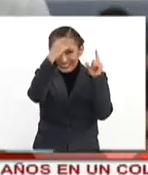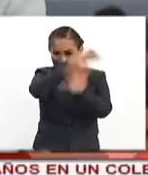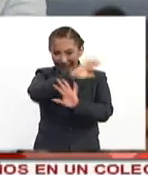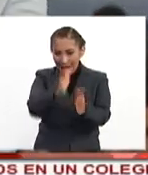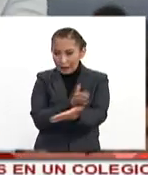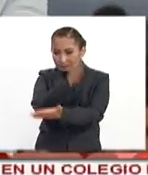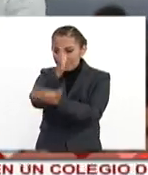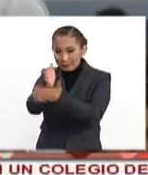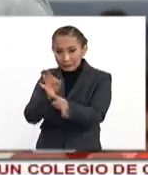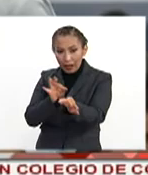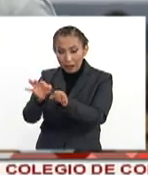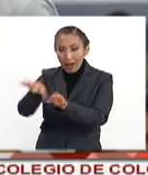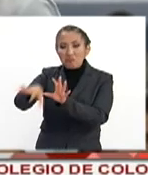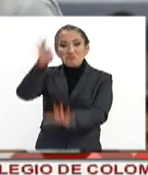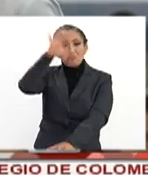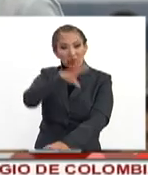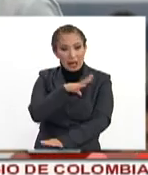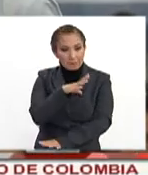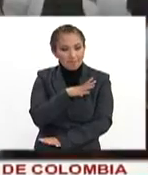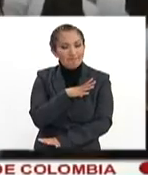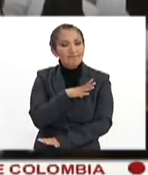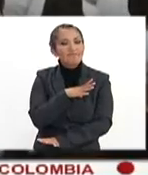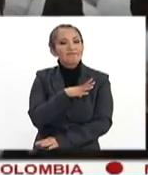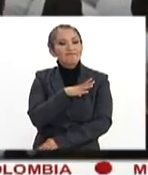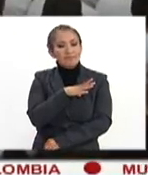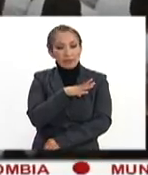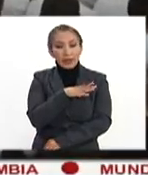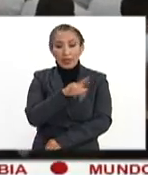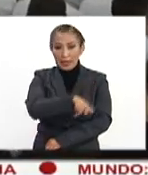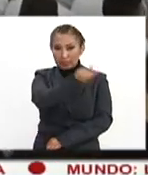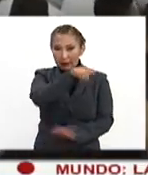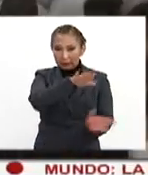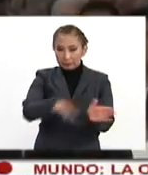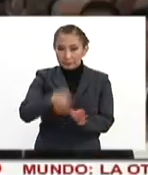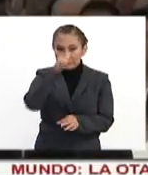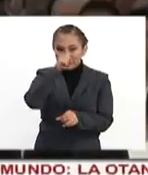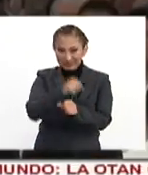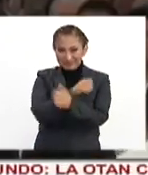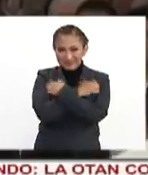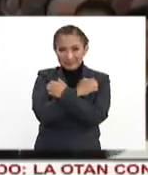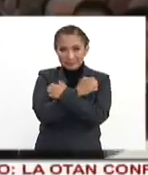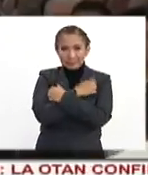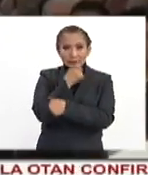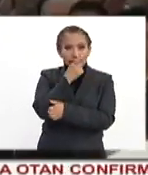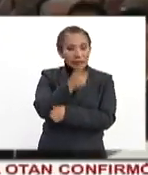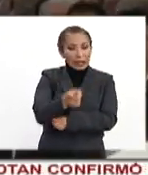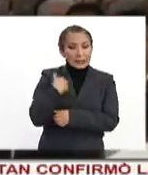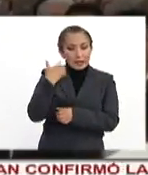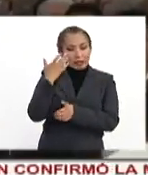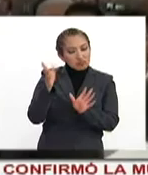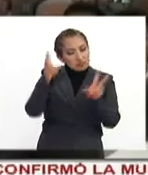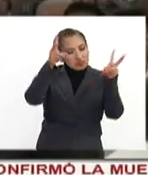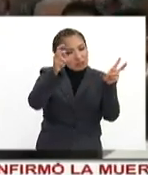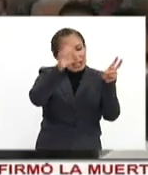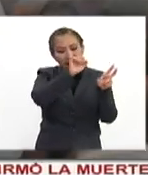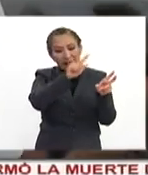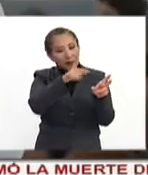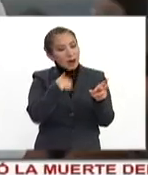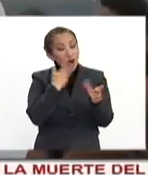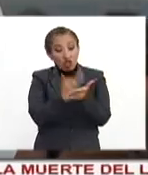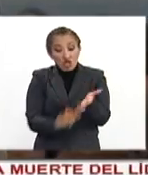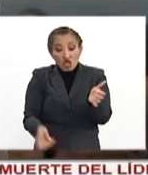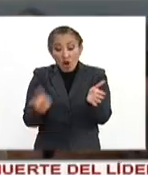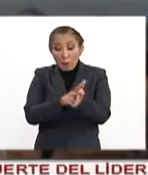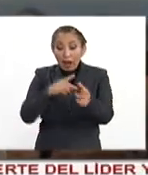concluido la carrera, encuentran un empleo. Por otra parte, el secretario Nuño aseguró que en lo que respecta a la SEP ya no tienen